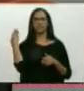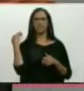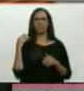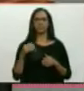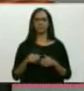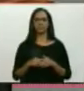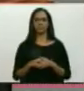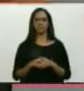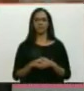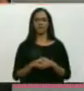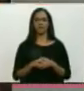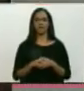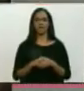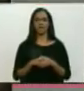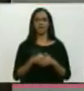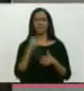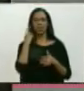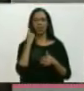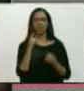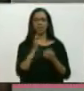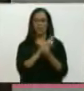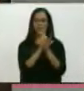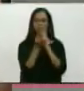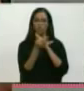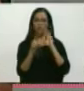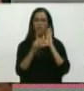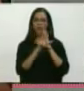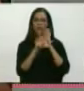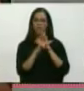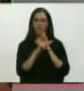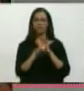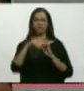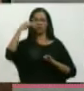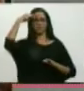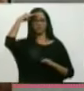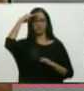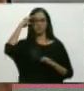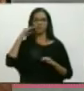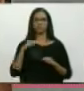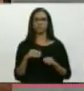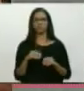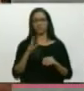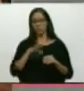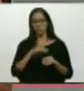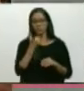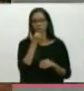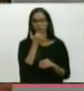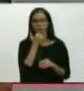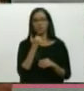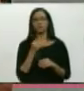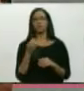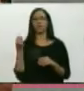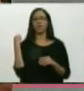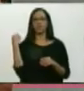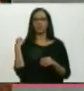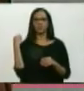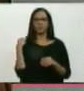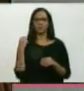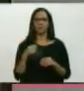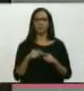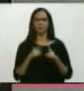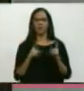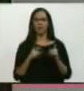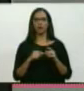la constituyente, creo que hubo una reforma a la ley orgánica de la Fuerza Armada. Si estoy equivocado, me avisan. No, es así.